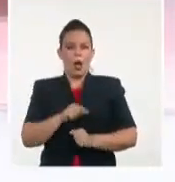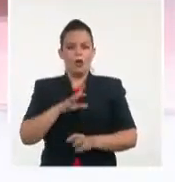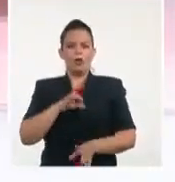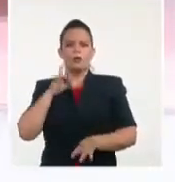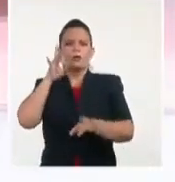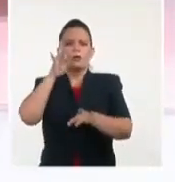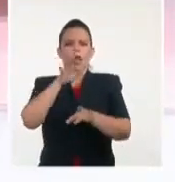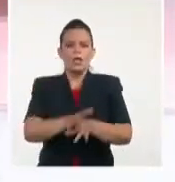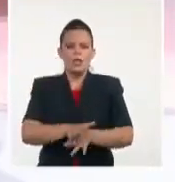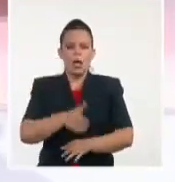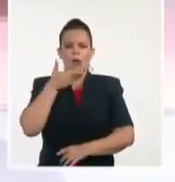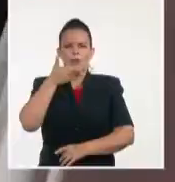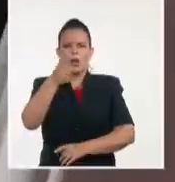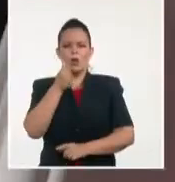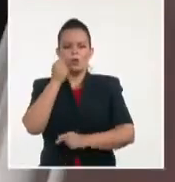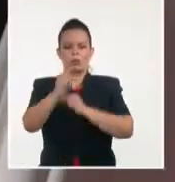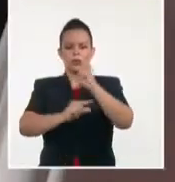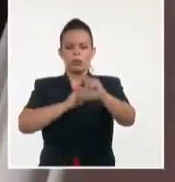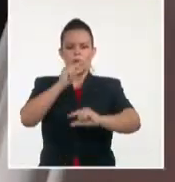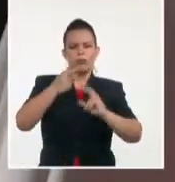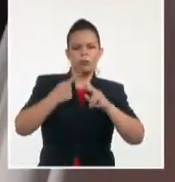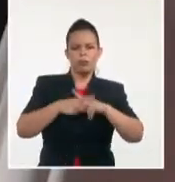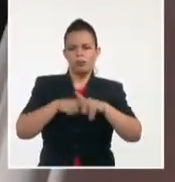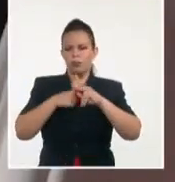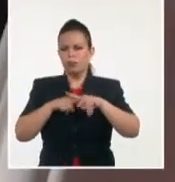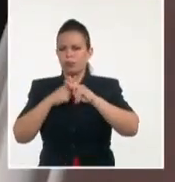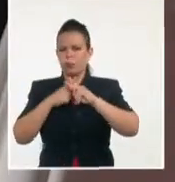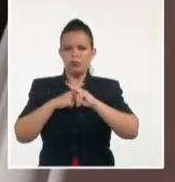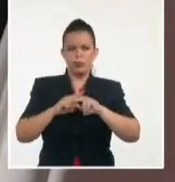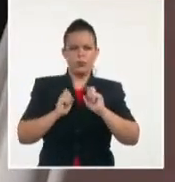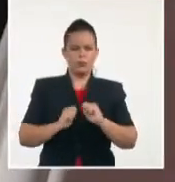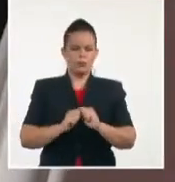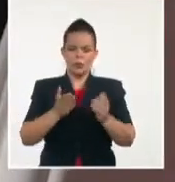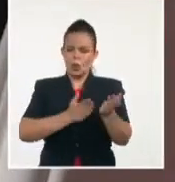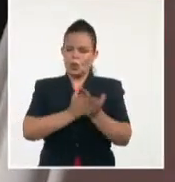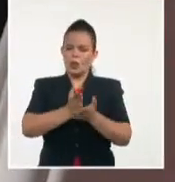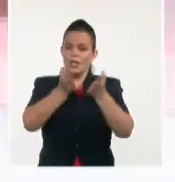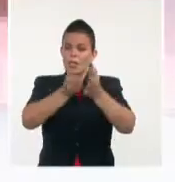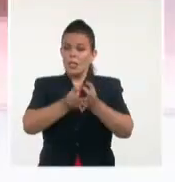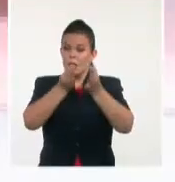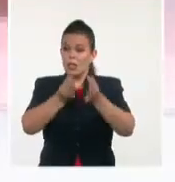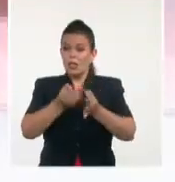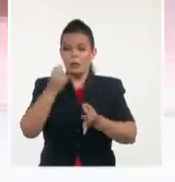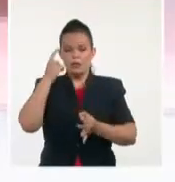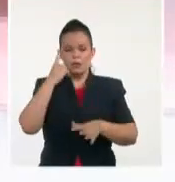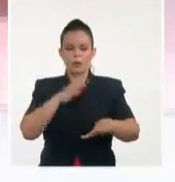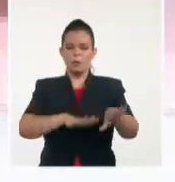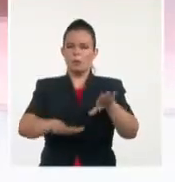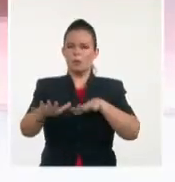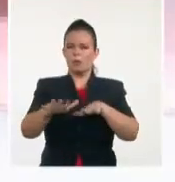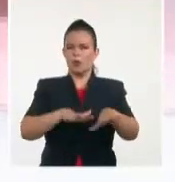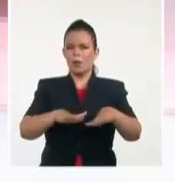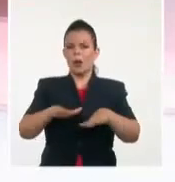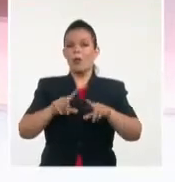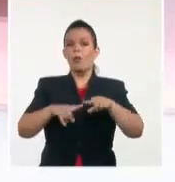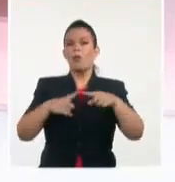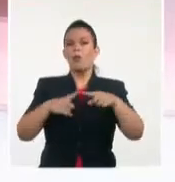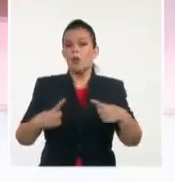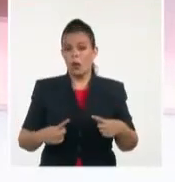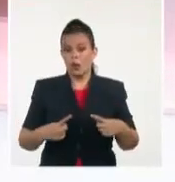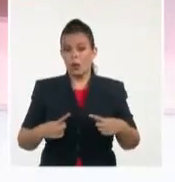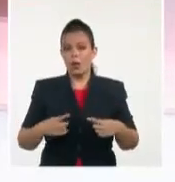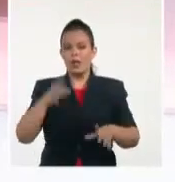hay que recuperar y seguir hacia adelante. Y estar siempre preparados, porque la temporada ciclónica, recordemos que